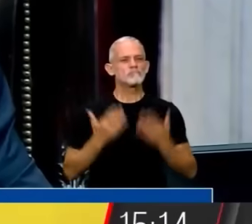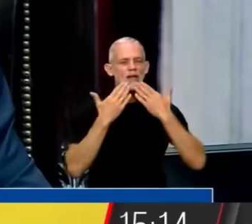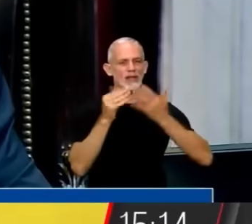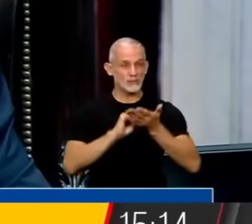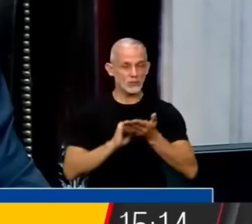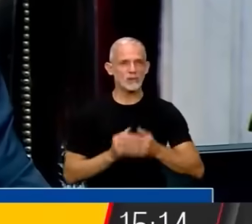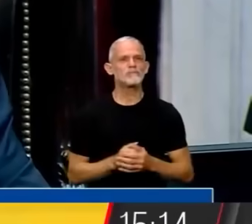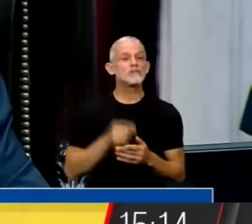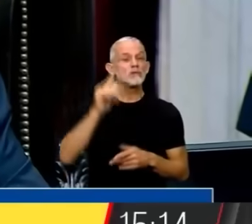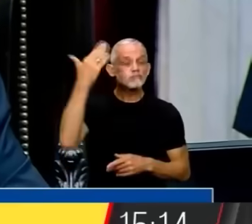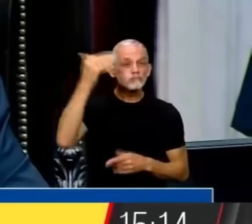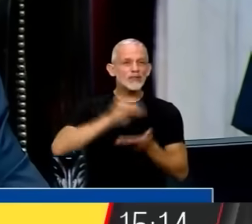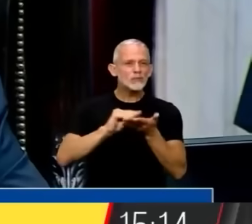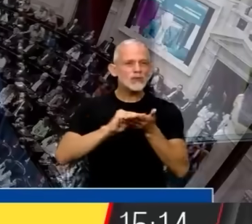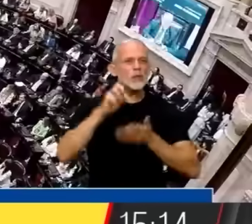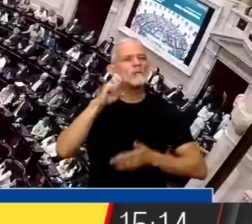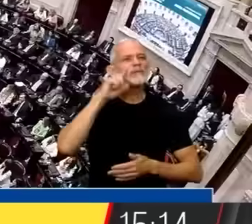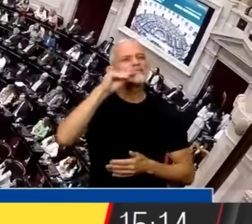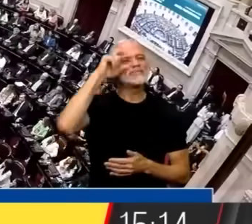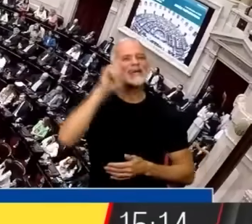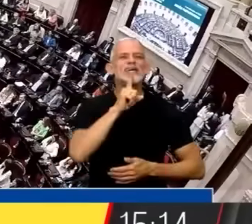Gracias, diputado. Tiene la palabra el diputado Pichetto.